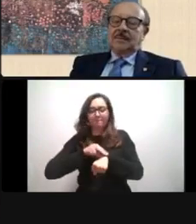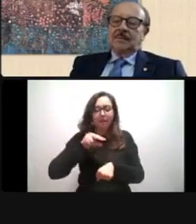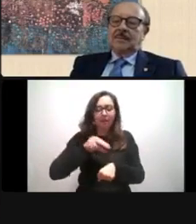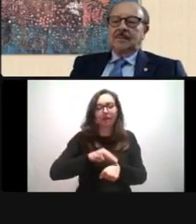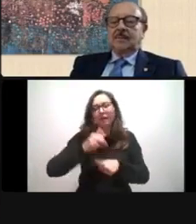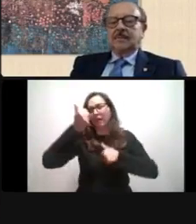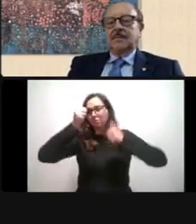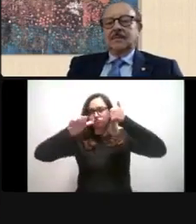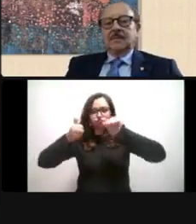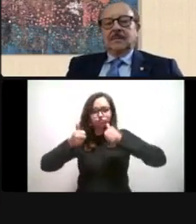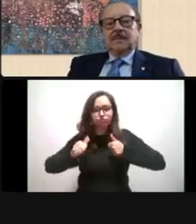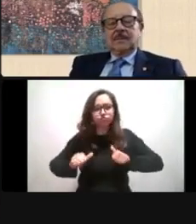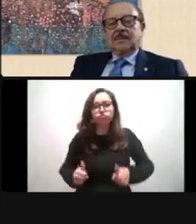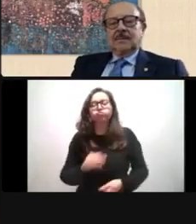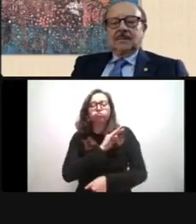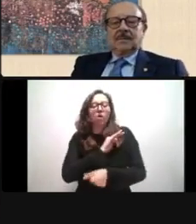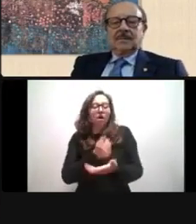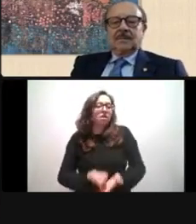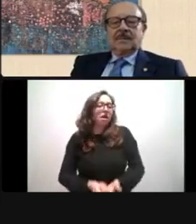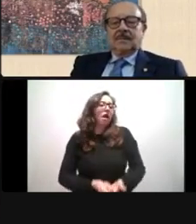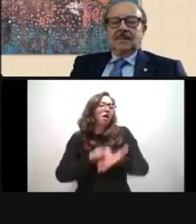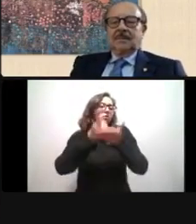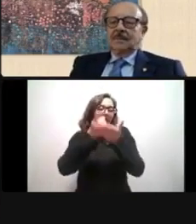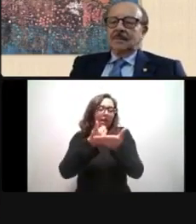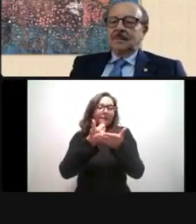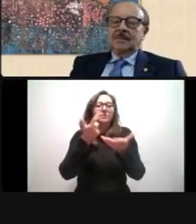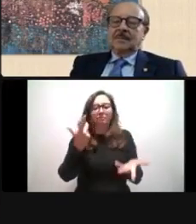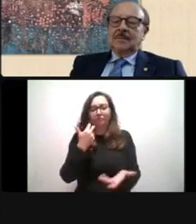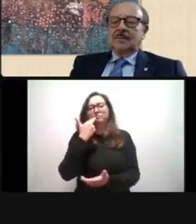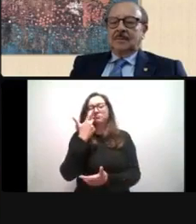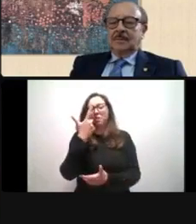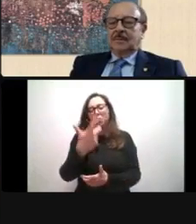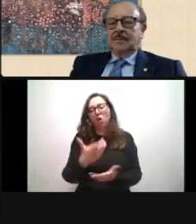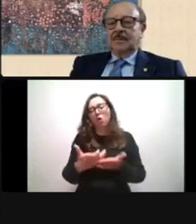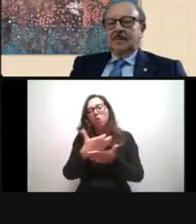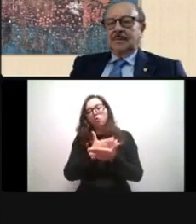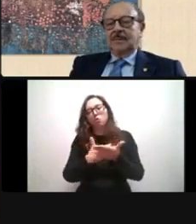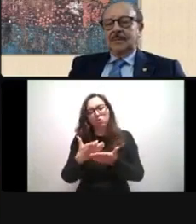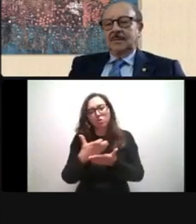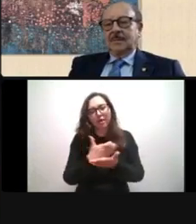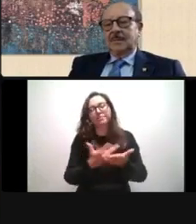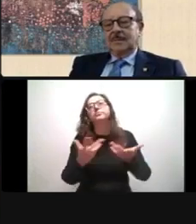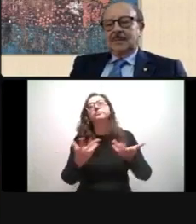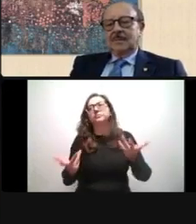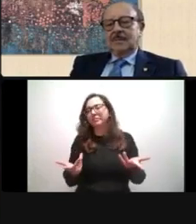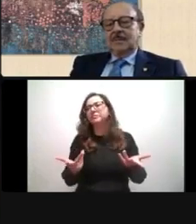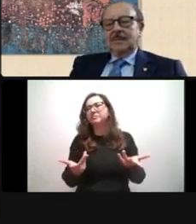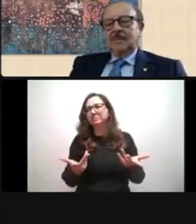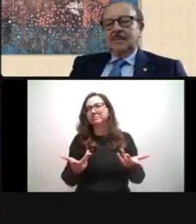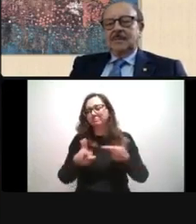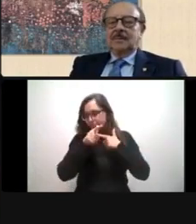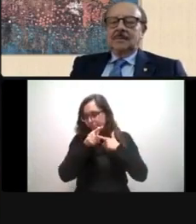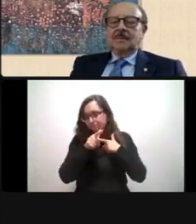nos puede pues ayudar a encontrar las mejores maneras de no solamente continuar como deportista,